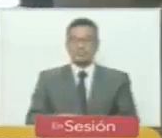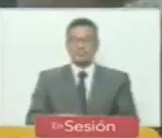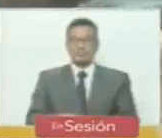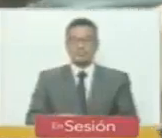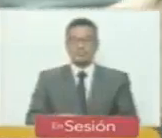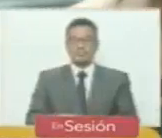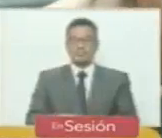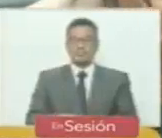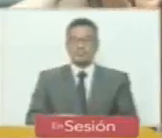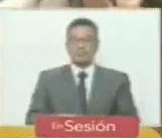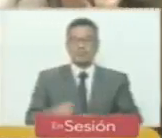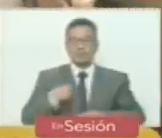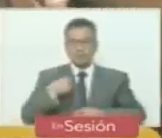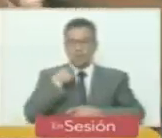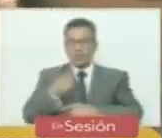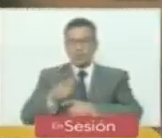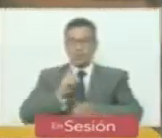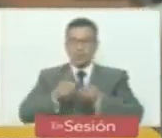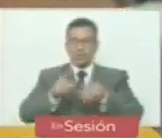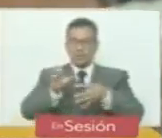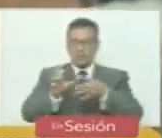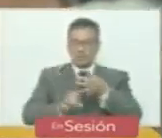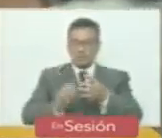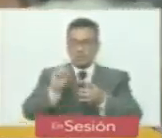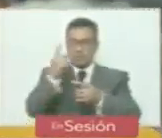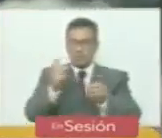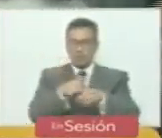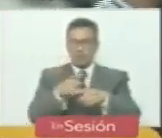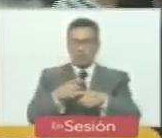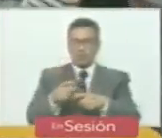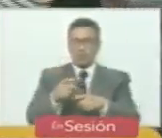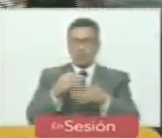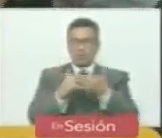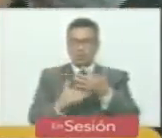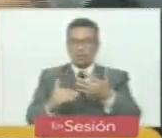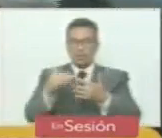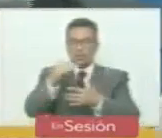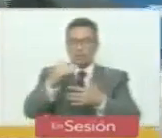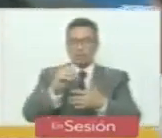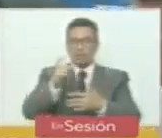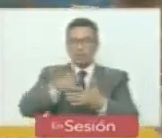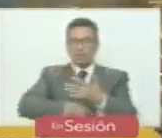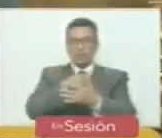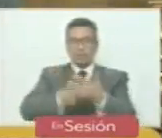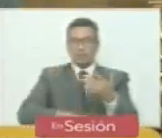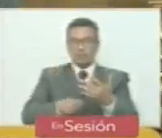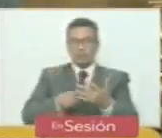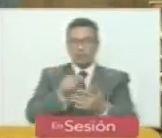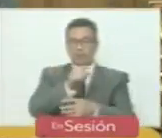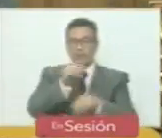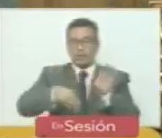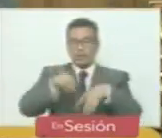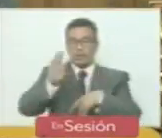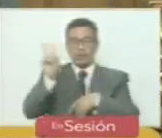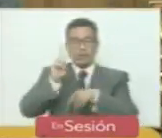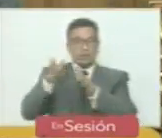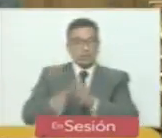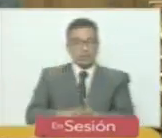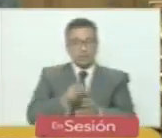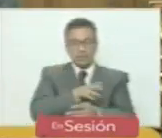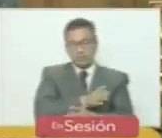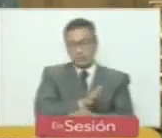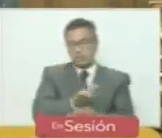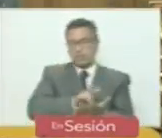Con su venia, presidente, voy a hacer varias citas de la sentencia del 1 de agosto en la cual se levanta la prohibición de salida a 14 venezolanos